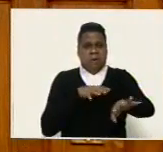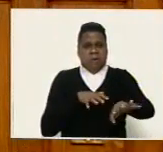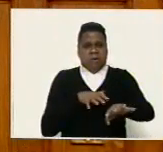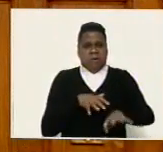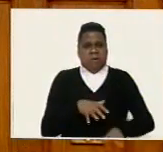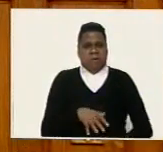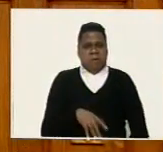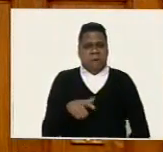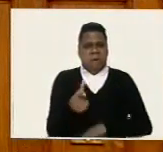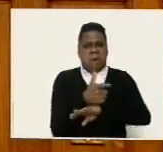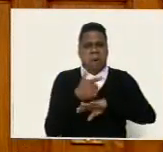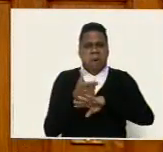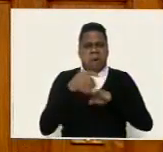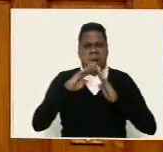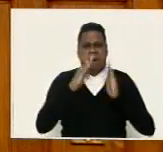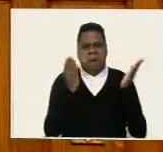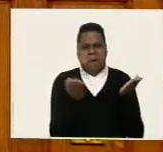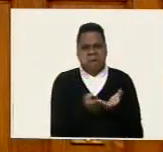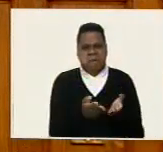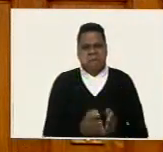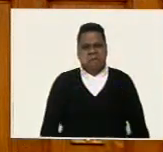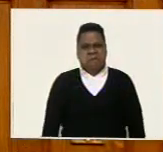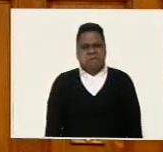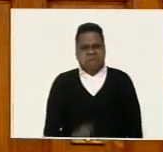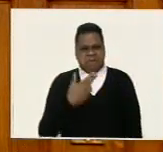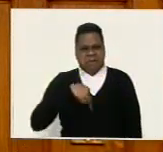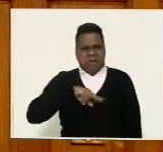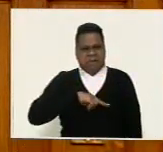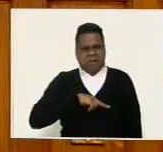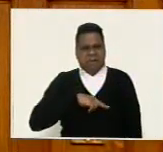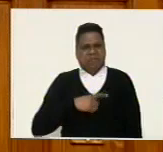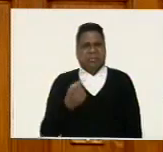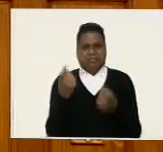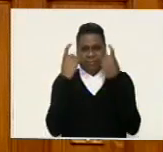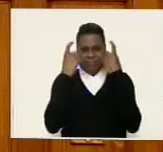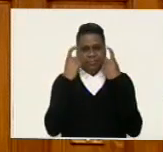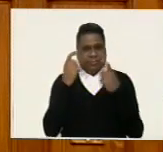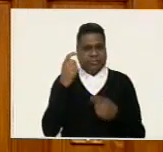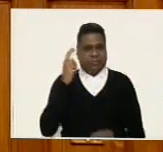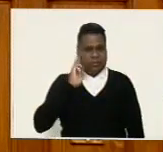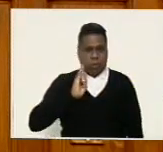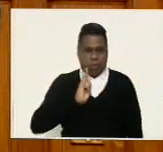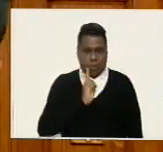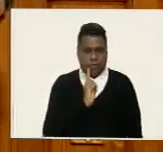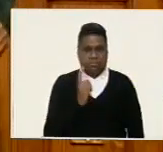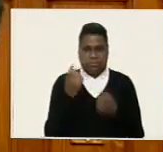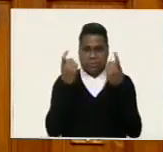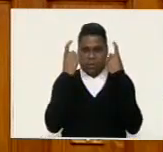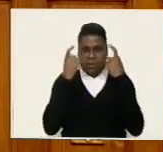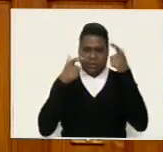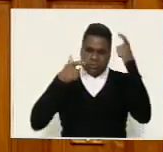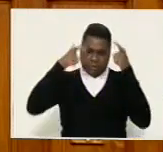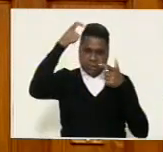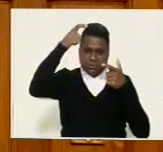los gobiernos del mundo. Y nosotros, como nos enseñó Bolívar, como nos enseñó Chávez,